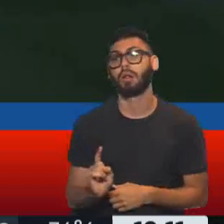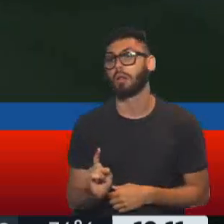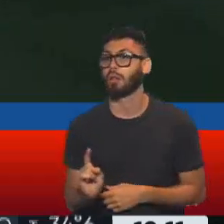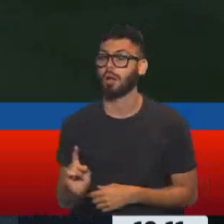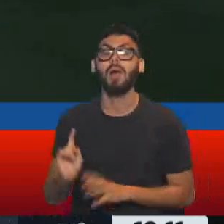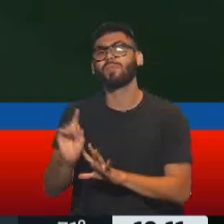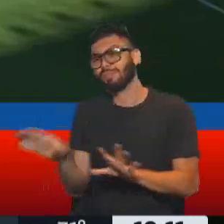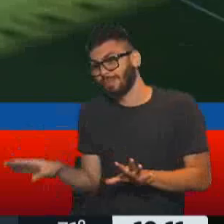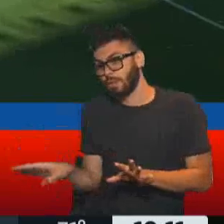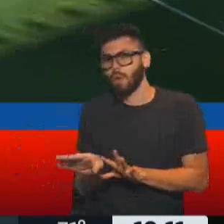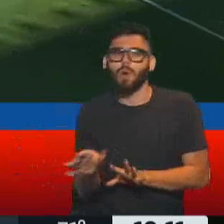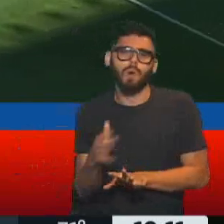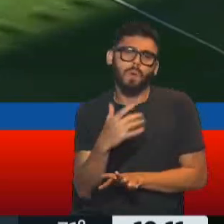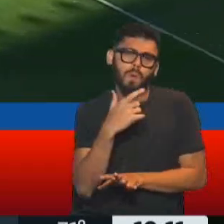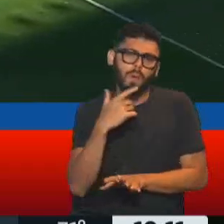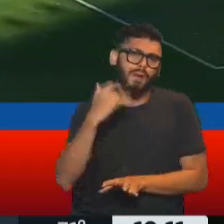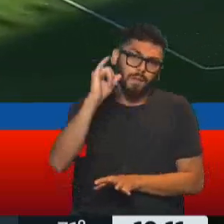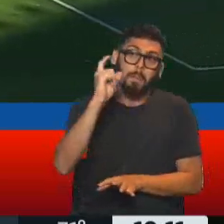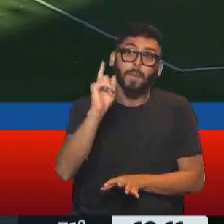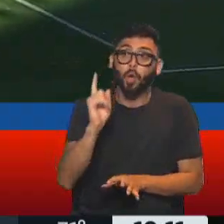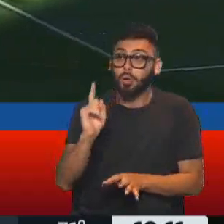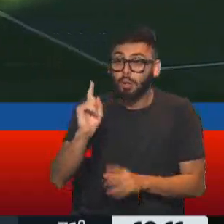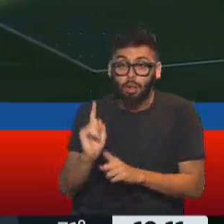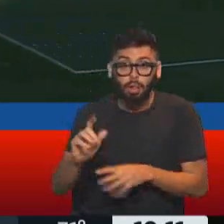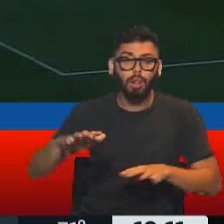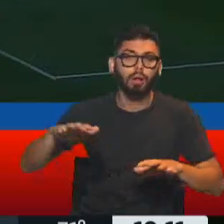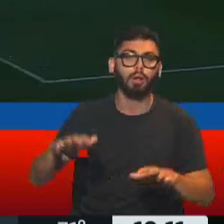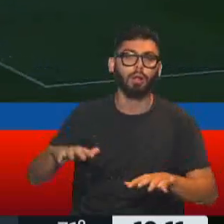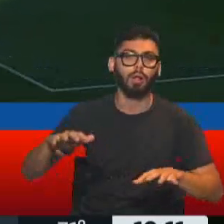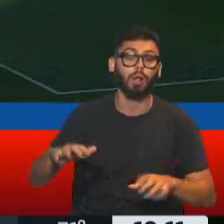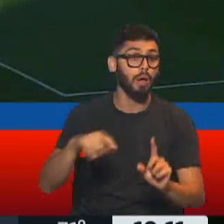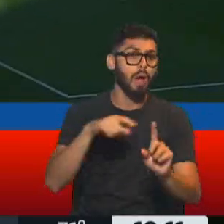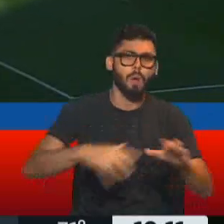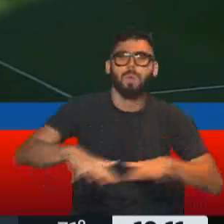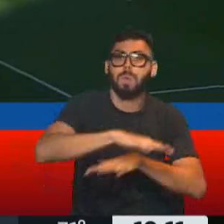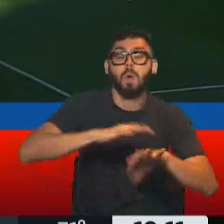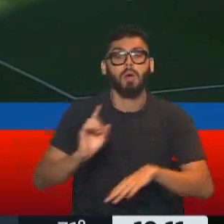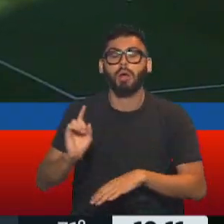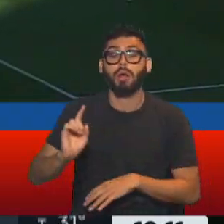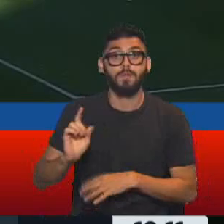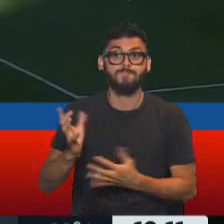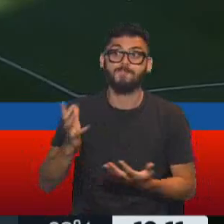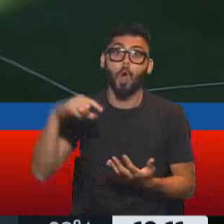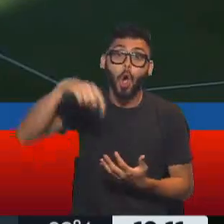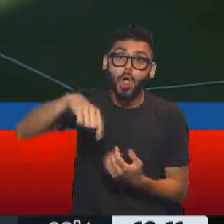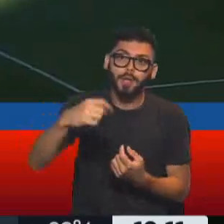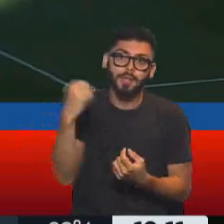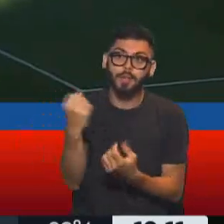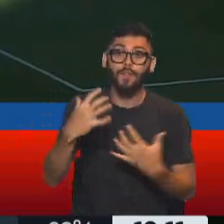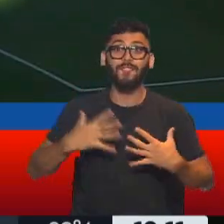en sus pies, pero hoy, la verdad, el aspecto físico es fundamental. Por